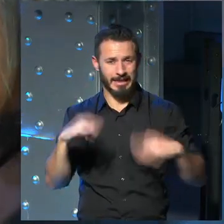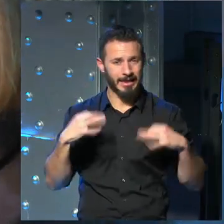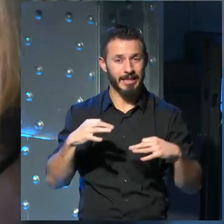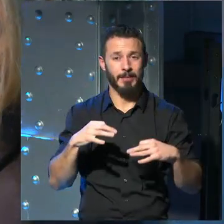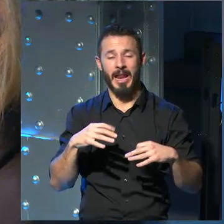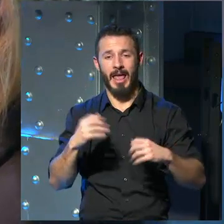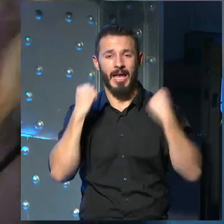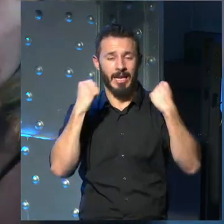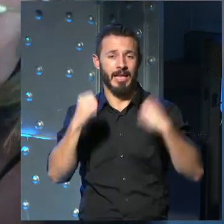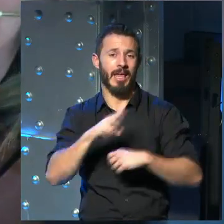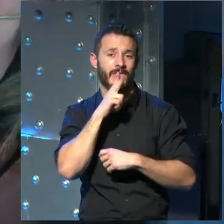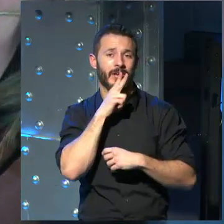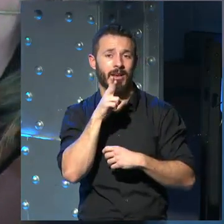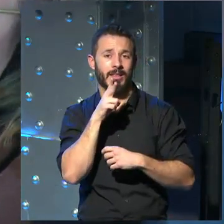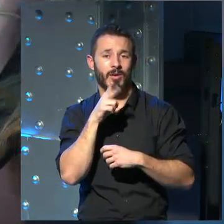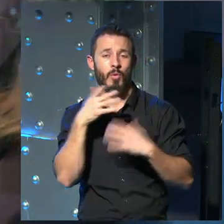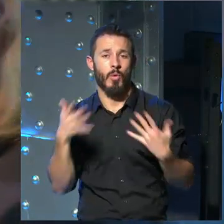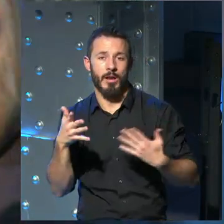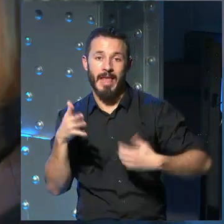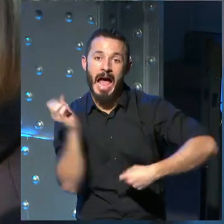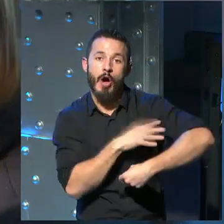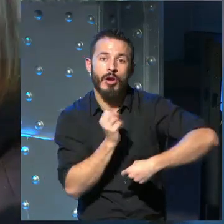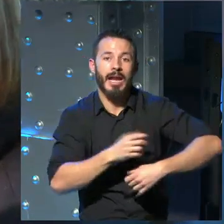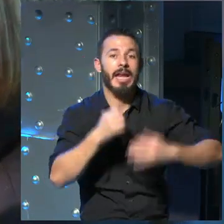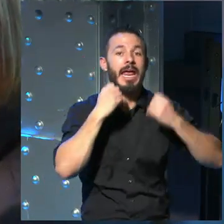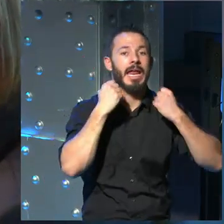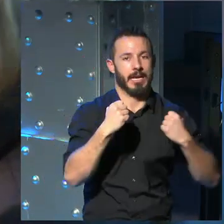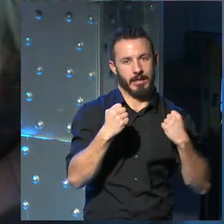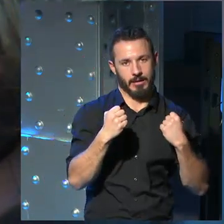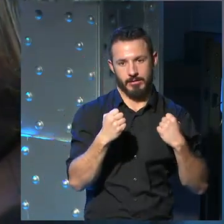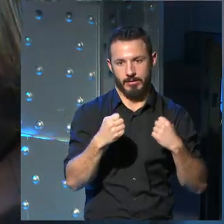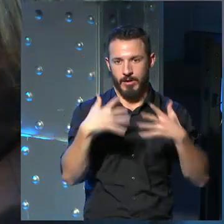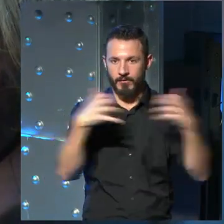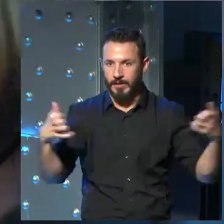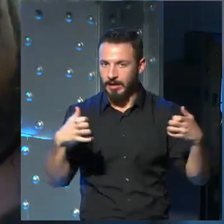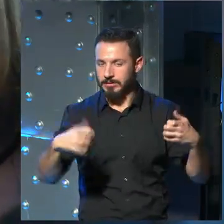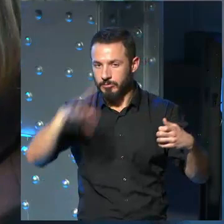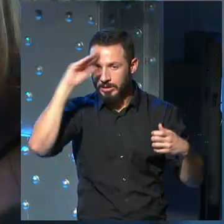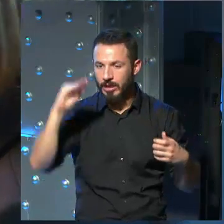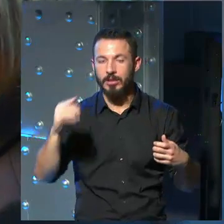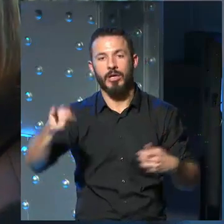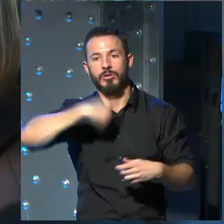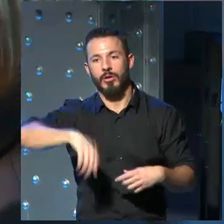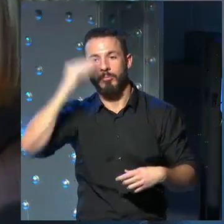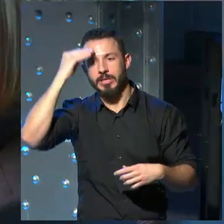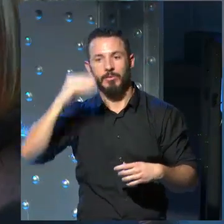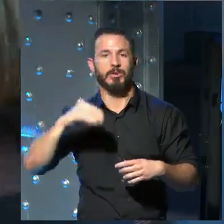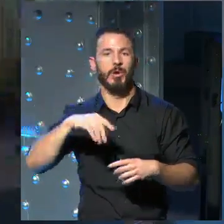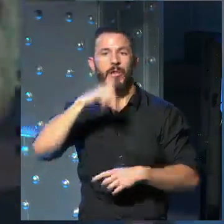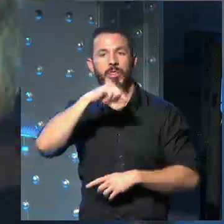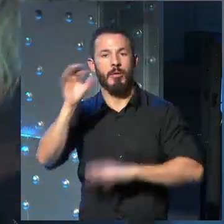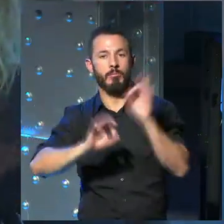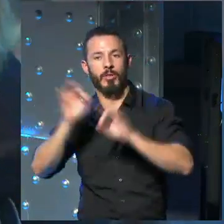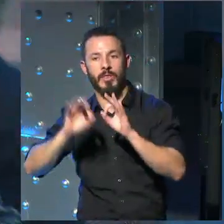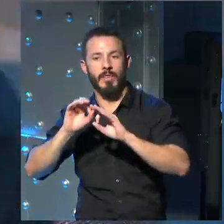energía verde es ahorrando energía. Me parece una frase muy inteligente, ¿no? Porque todos tenemos en la cabeza el 100% de